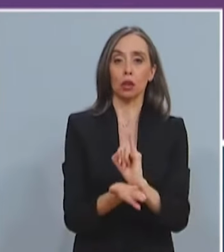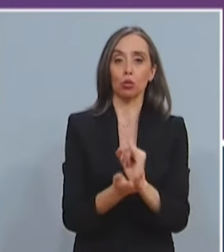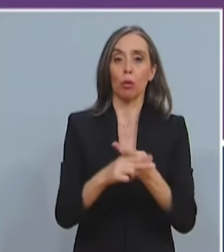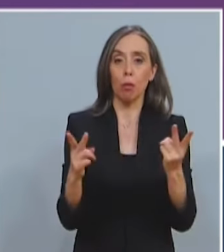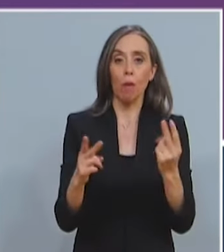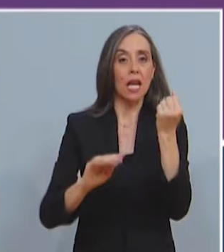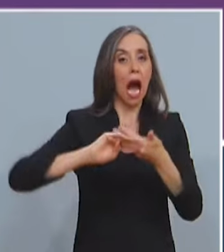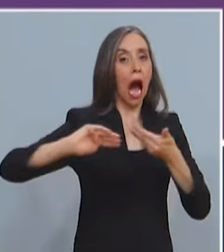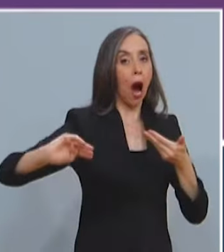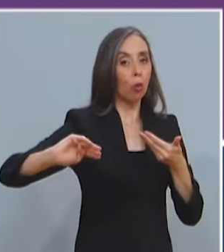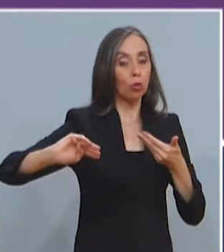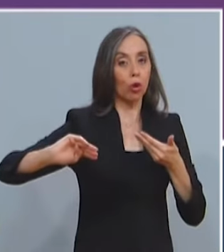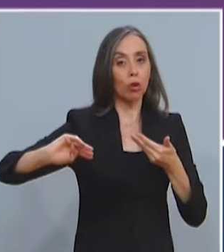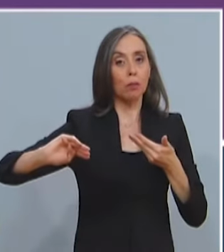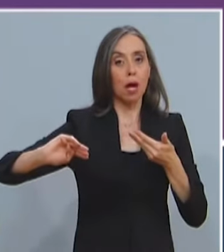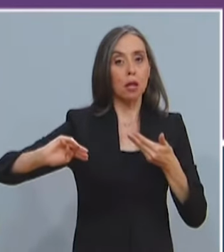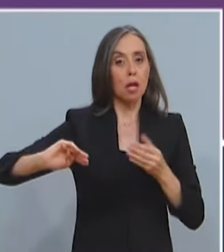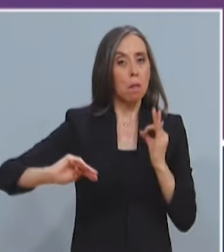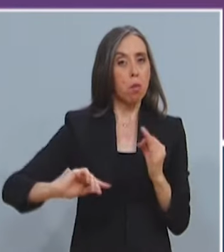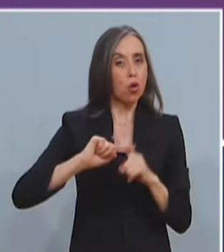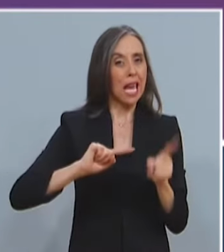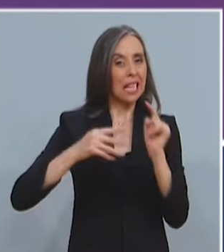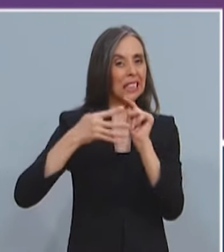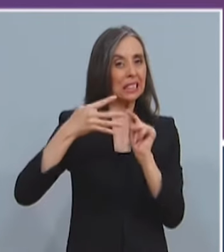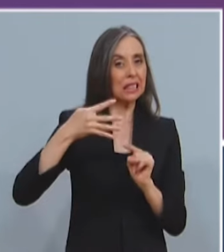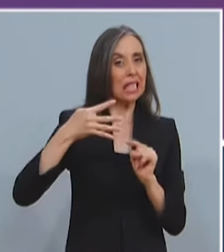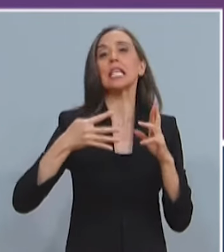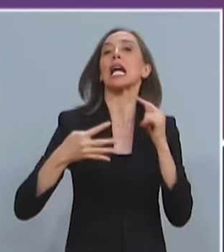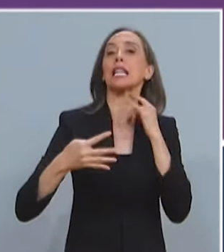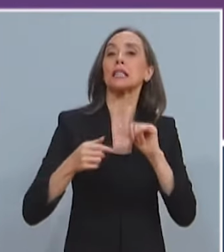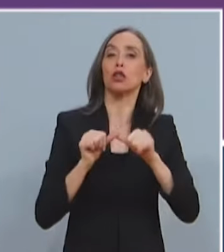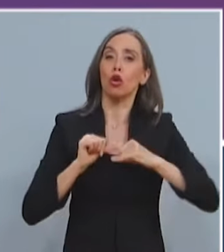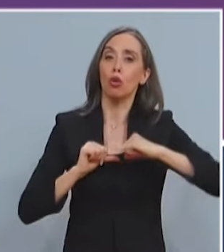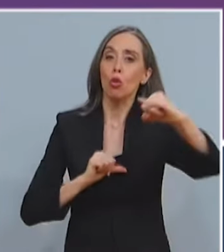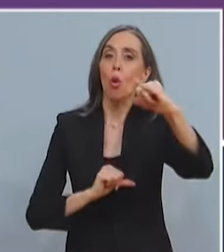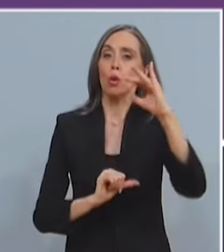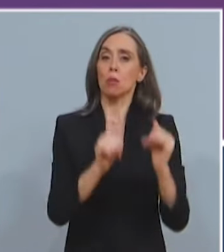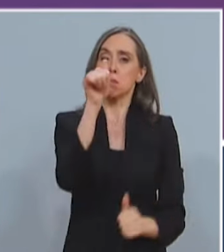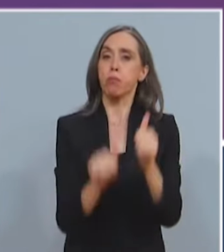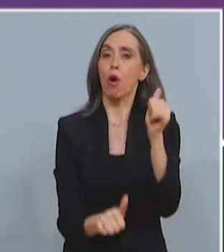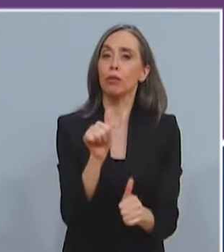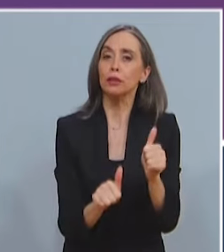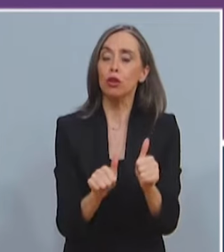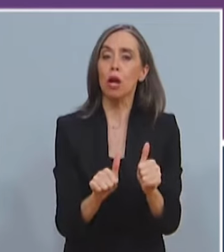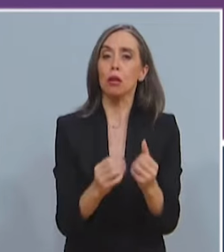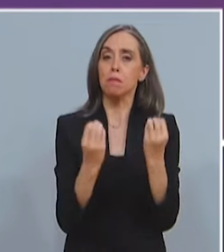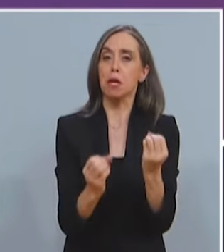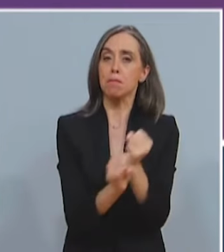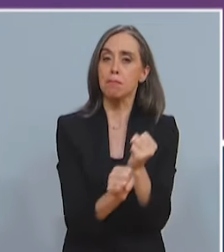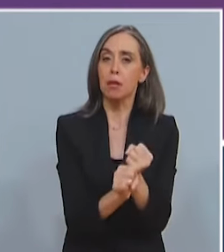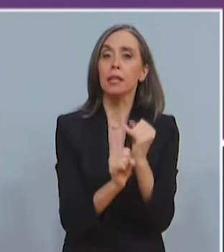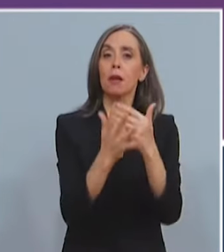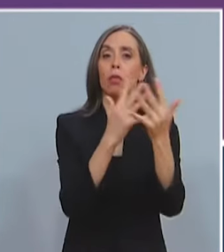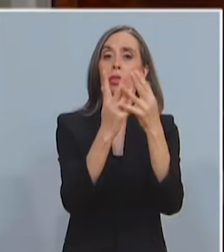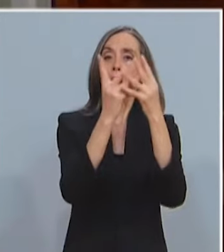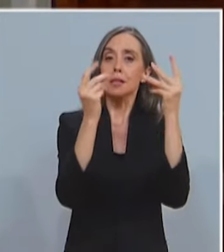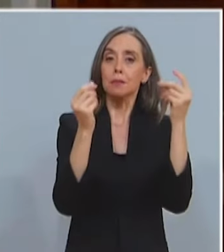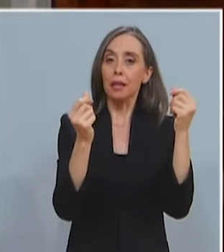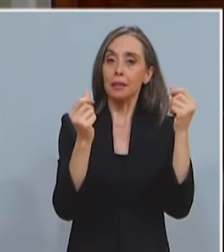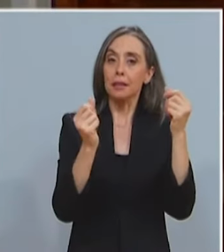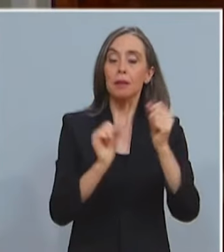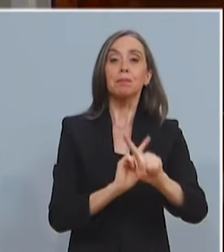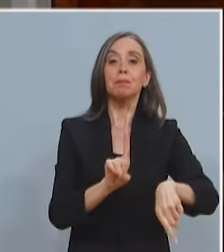autónoma y con muy exigentes requisitos de sustentabilidad profesionalismo eficacia y transparencia